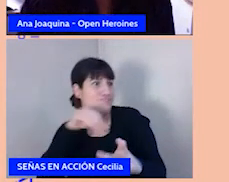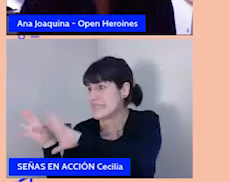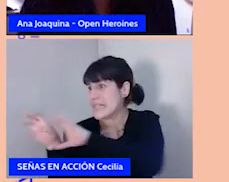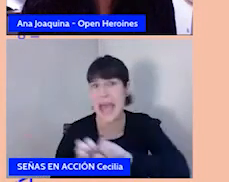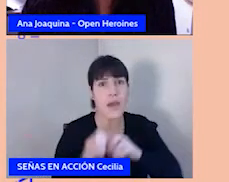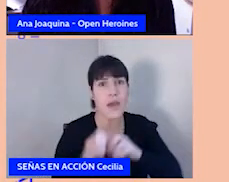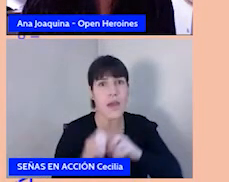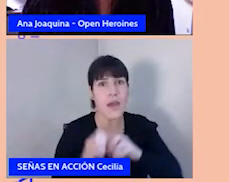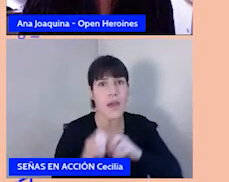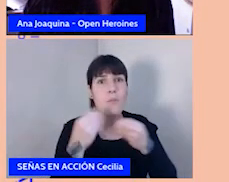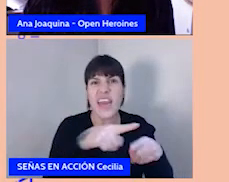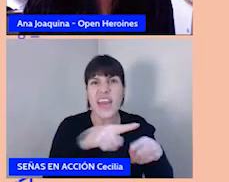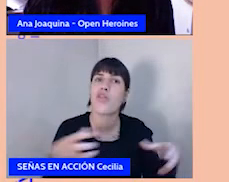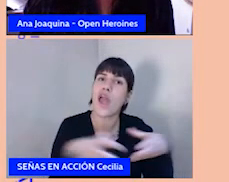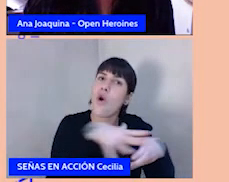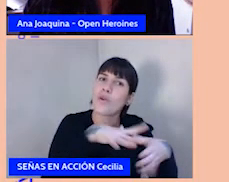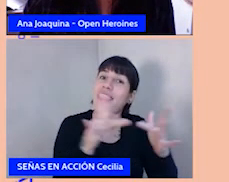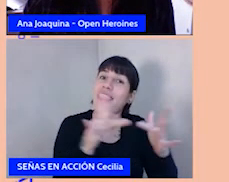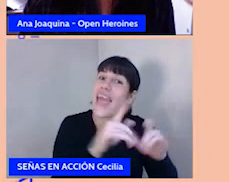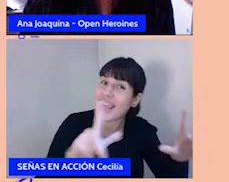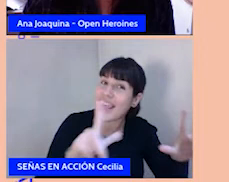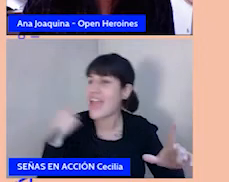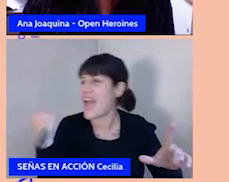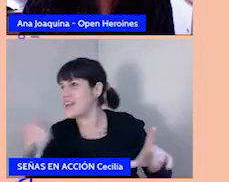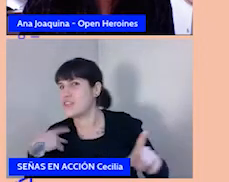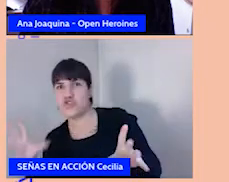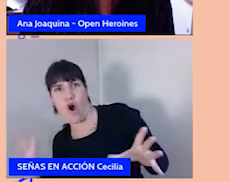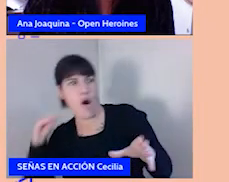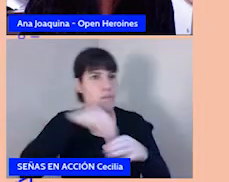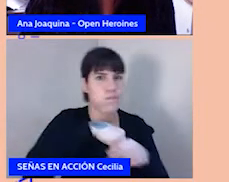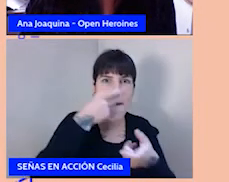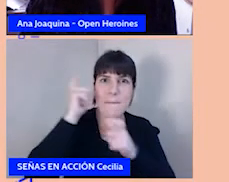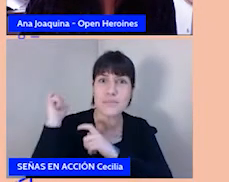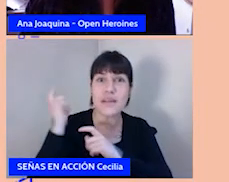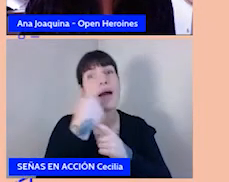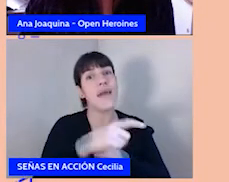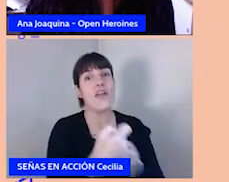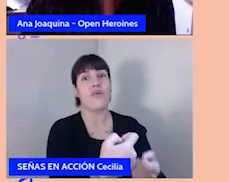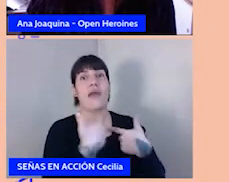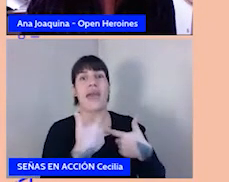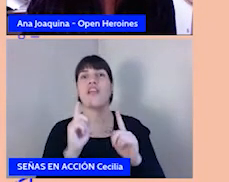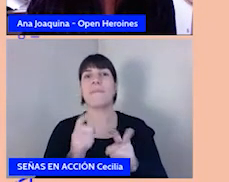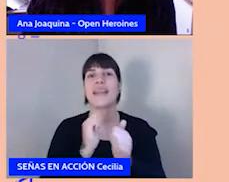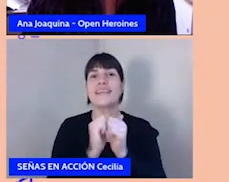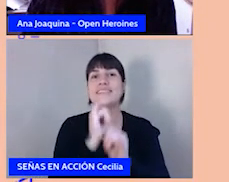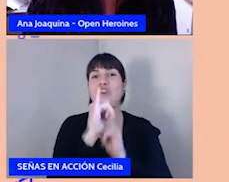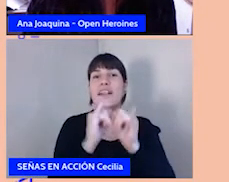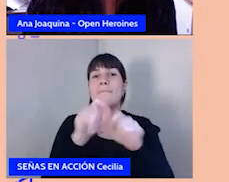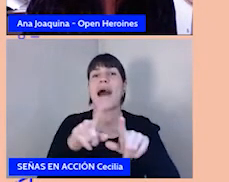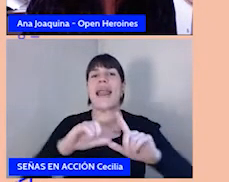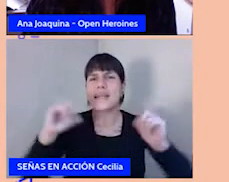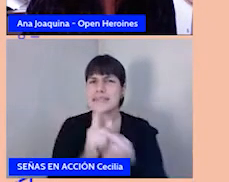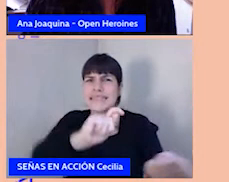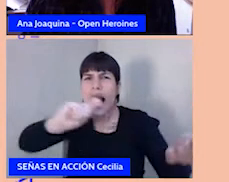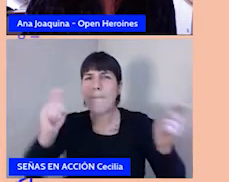espacios, pero también de storytelling para el cambio social. Y básicamente eso es lo que es World Pulse, ¿no? Entonces, hacemos